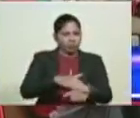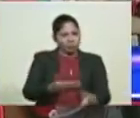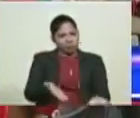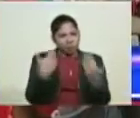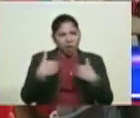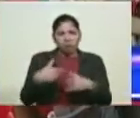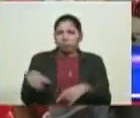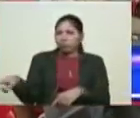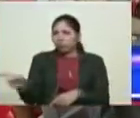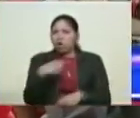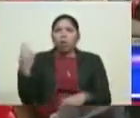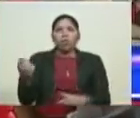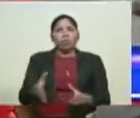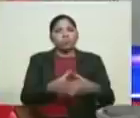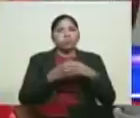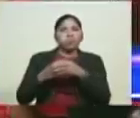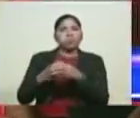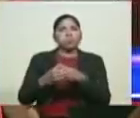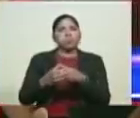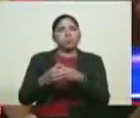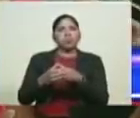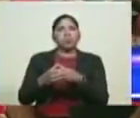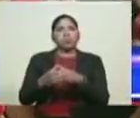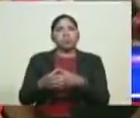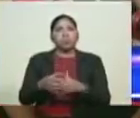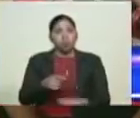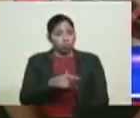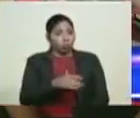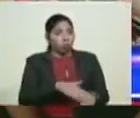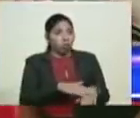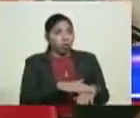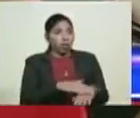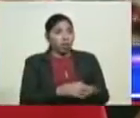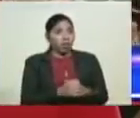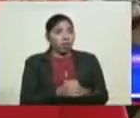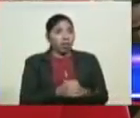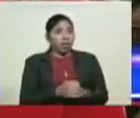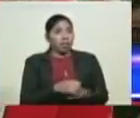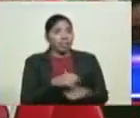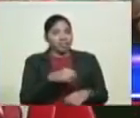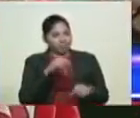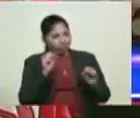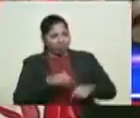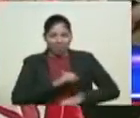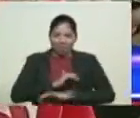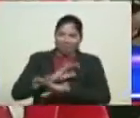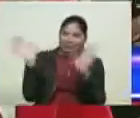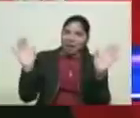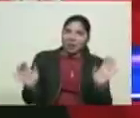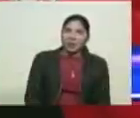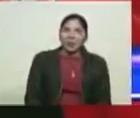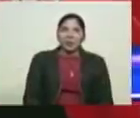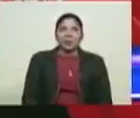en cambote a votar. ¿Usted levantó el suyo? Claro que sí, mira.